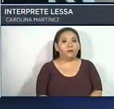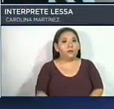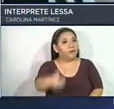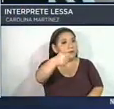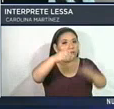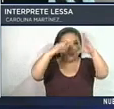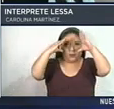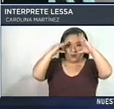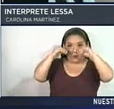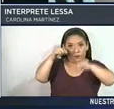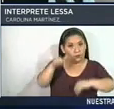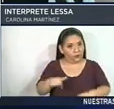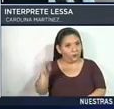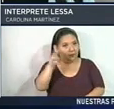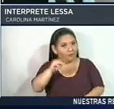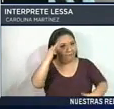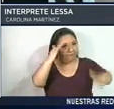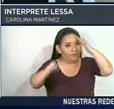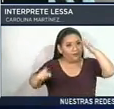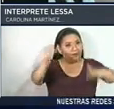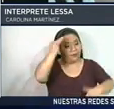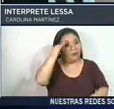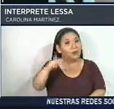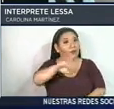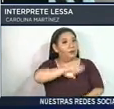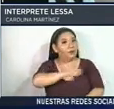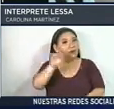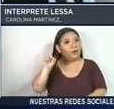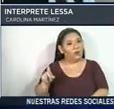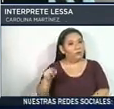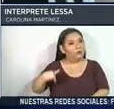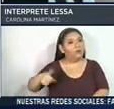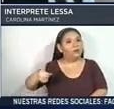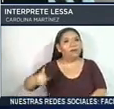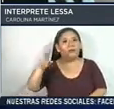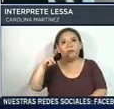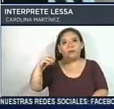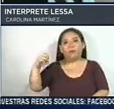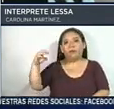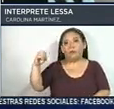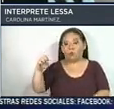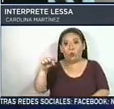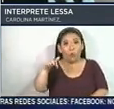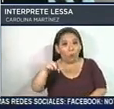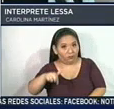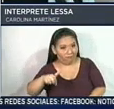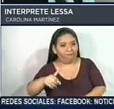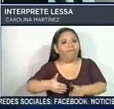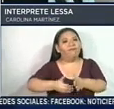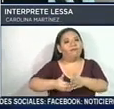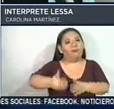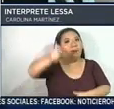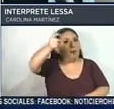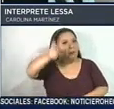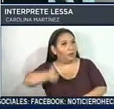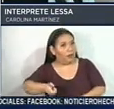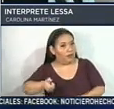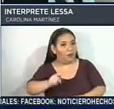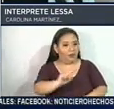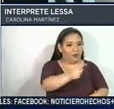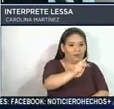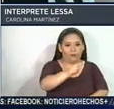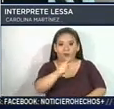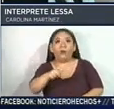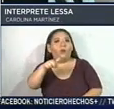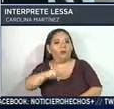Buenas noches, les saludamos en el día martes 1 de septiembre de 2020, estamos comenzando un nuevo mes, ya el noveno de este 2020